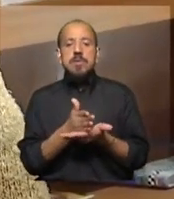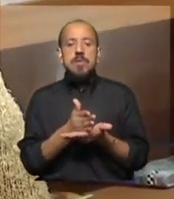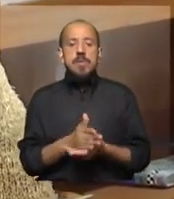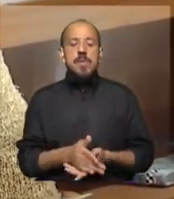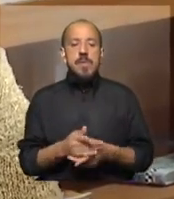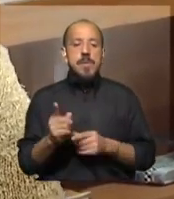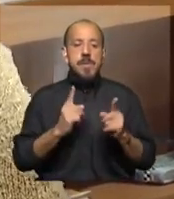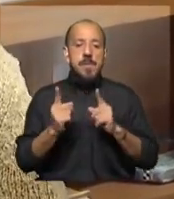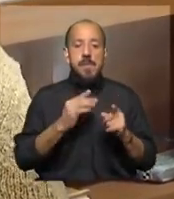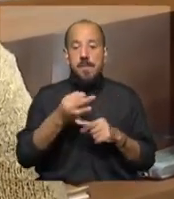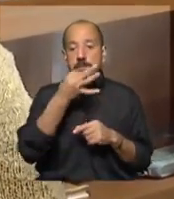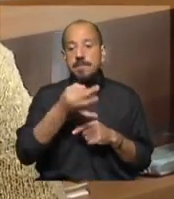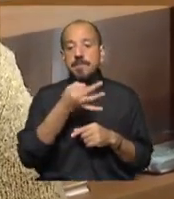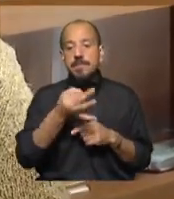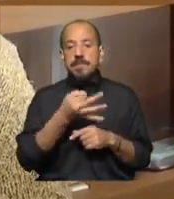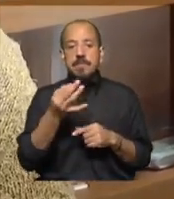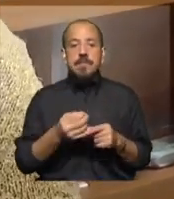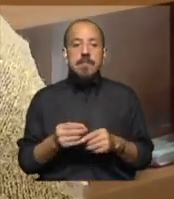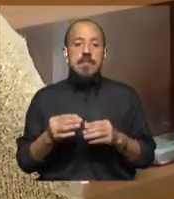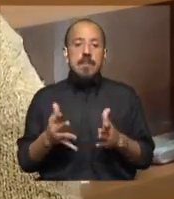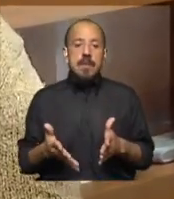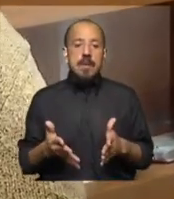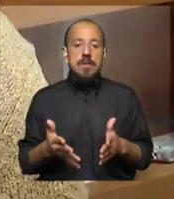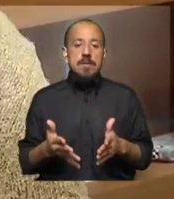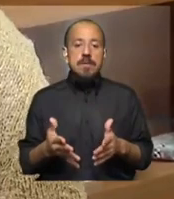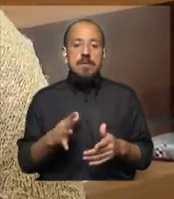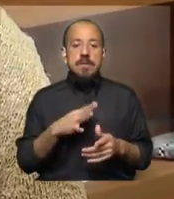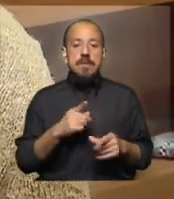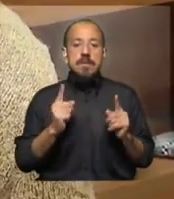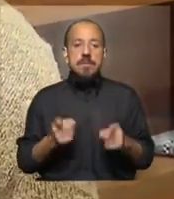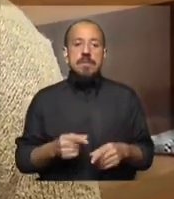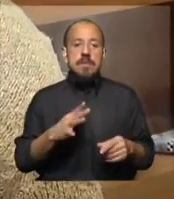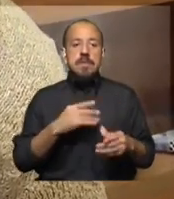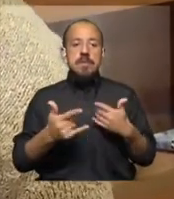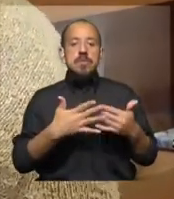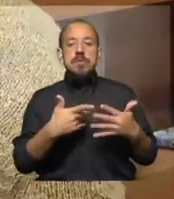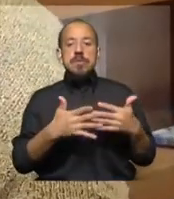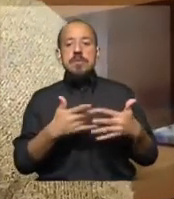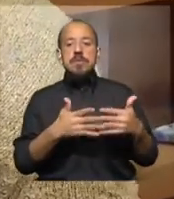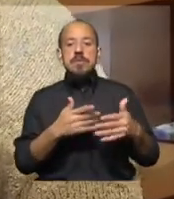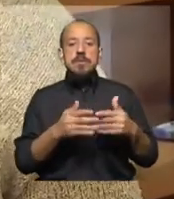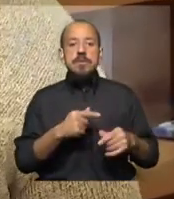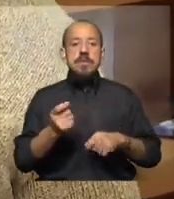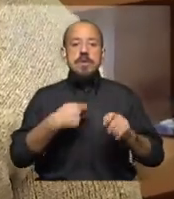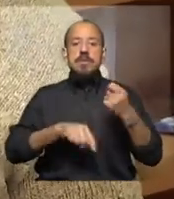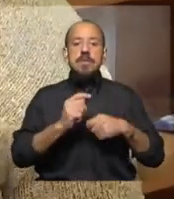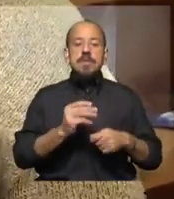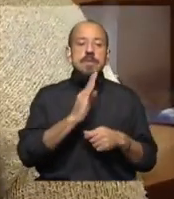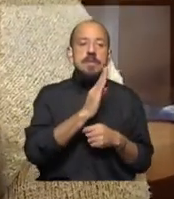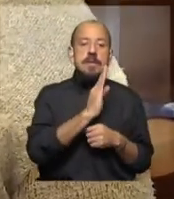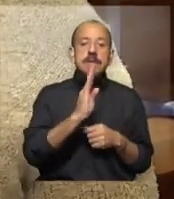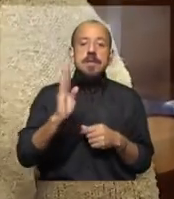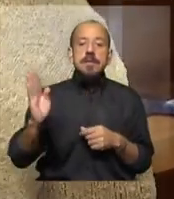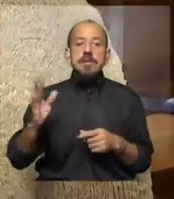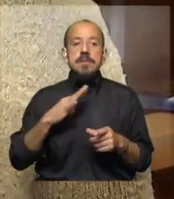algunos disertantes más bueno que por ahí también hay arman como una feria ahí en la puerta donde venden libros hay sorteos y